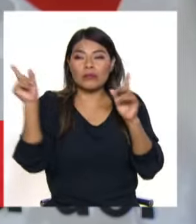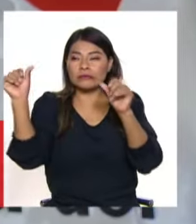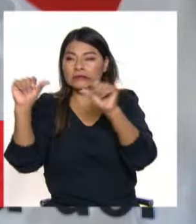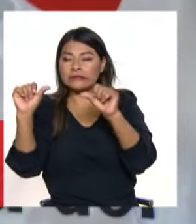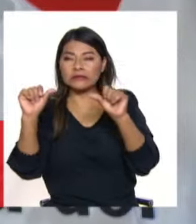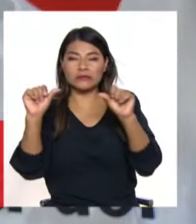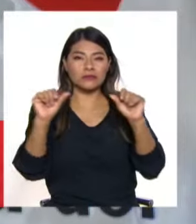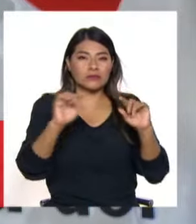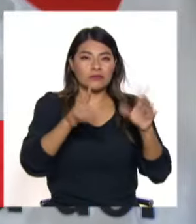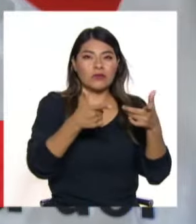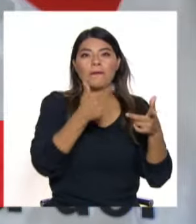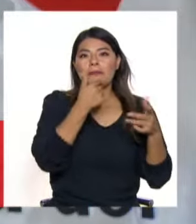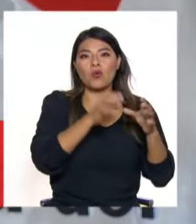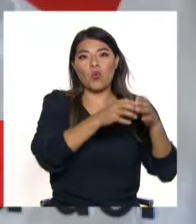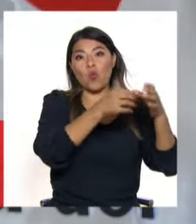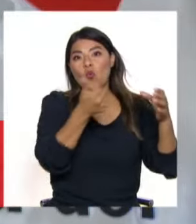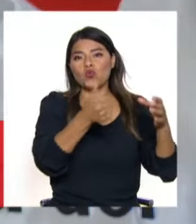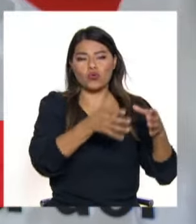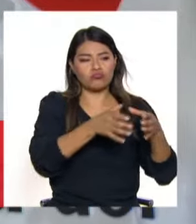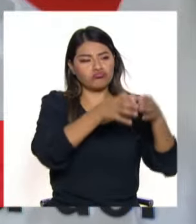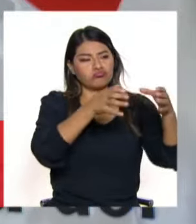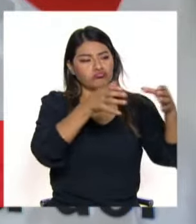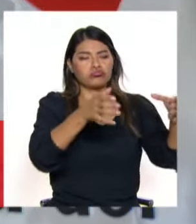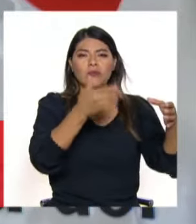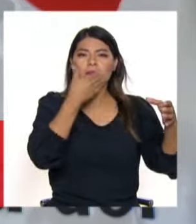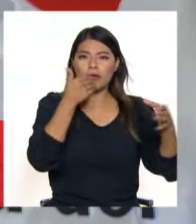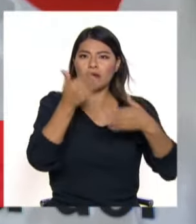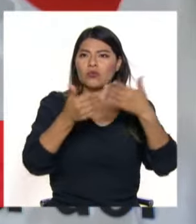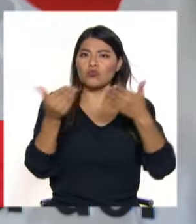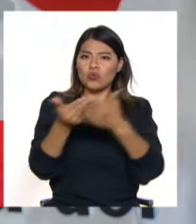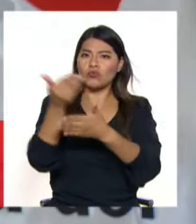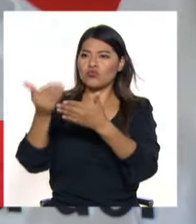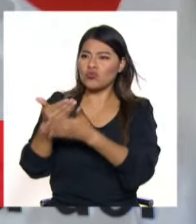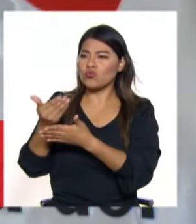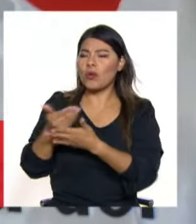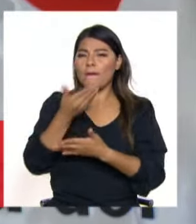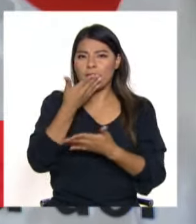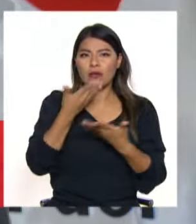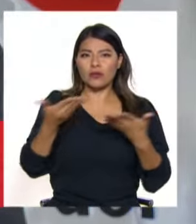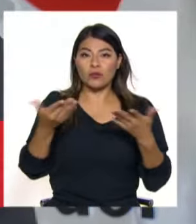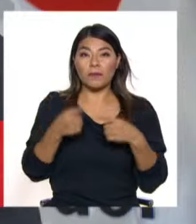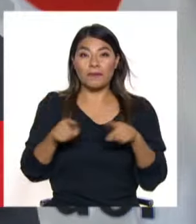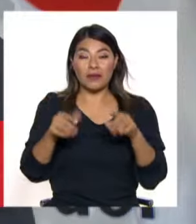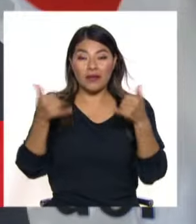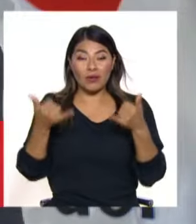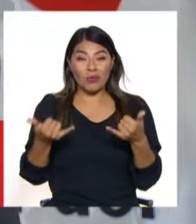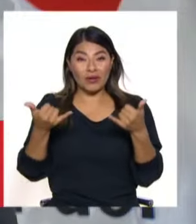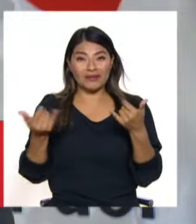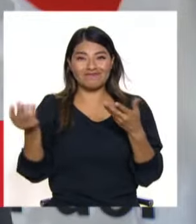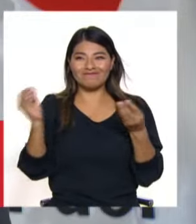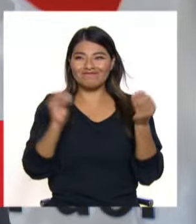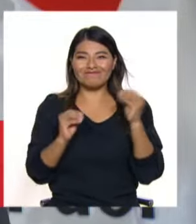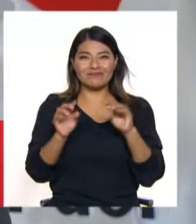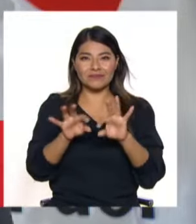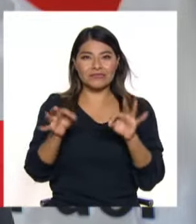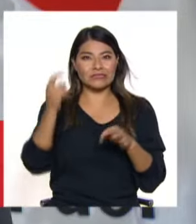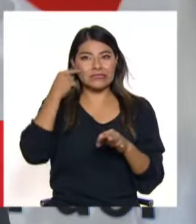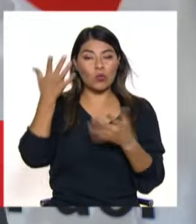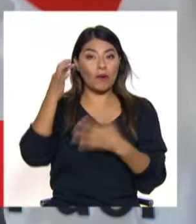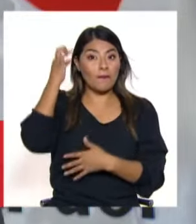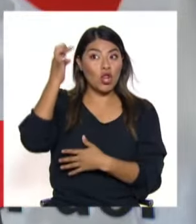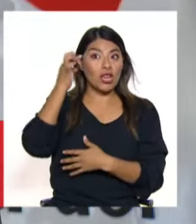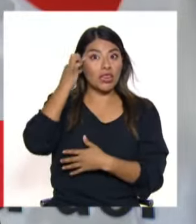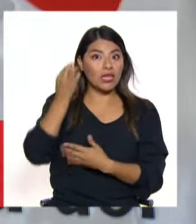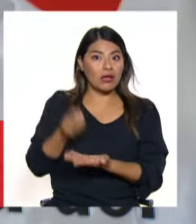es reforzar los sistemas, podemos crear incluso hasta nuevos sistemas, pero lo que no podemos hacer es generar políticas